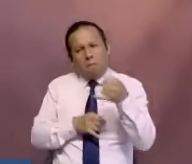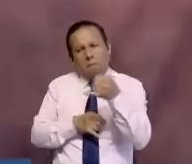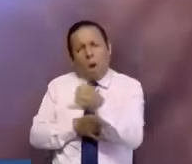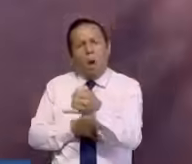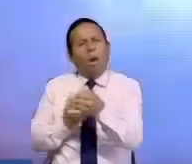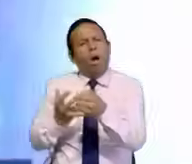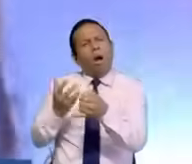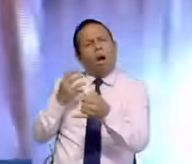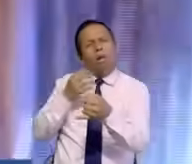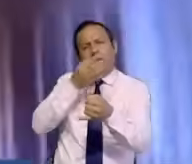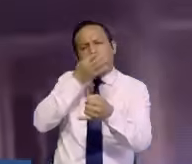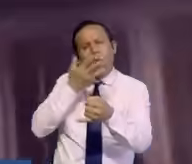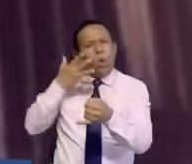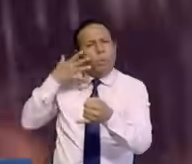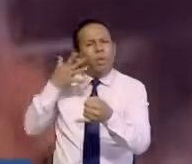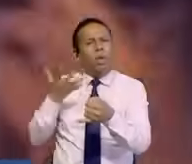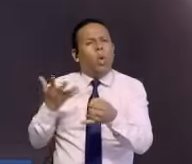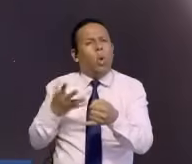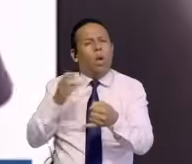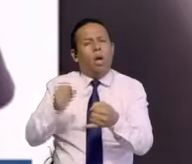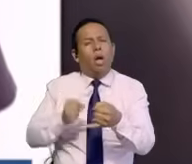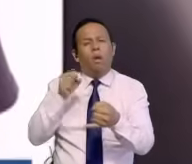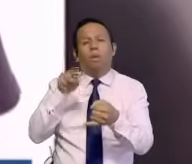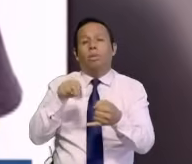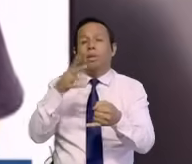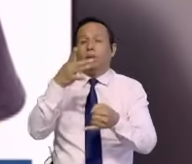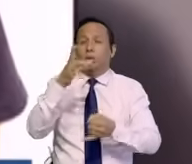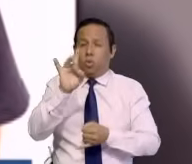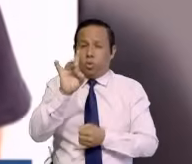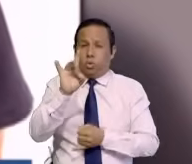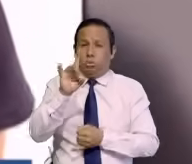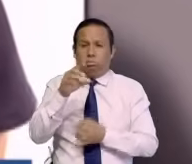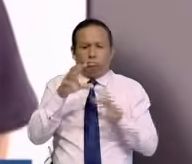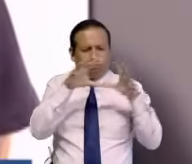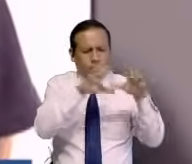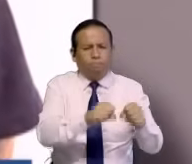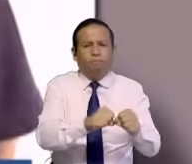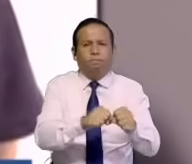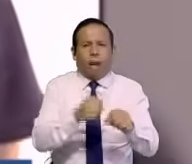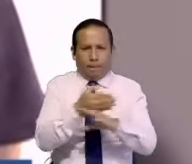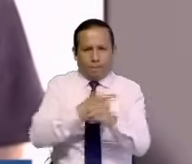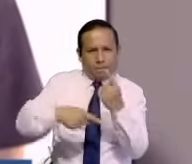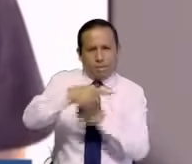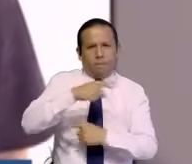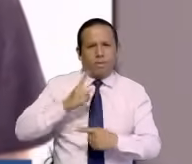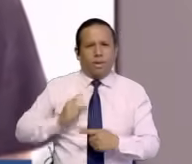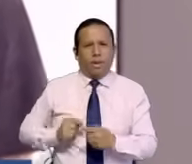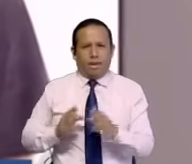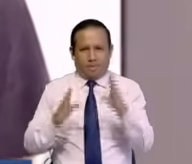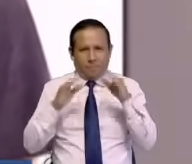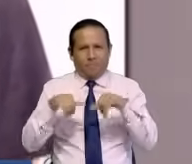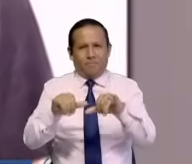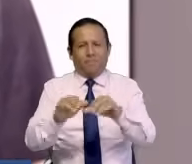en Santo Domingo de los Áchilas en el año 2018. Los detalles enseguida, quédese con nosotros.